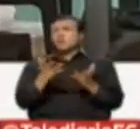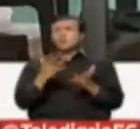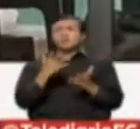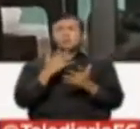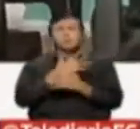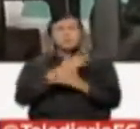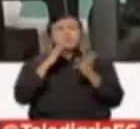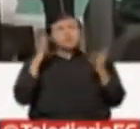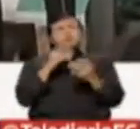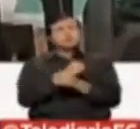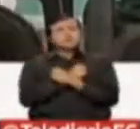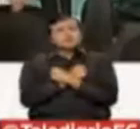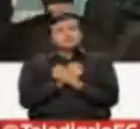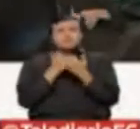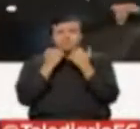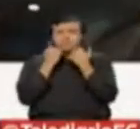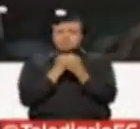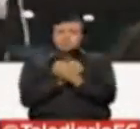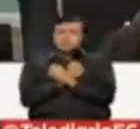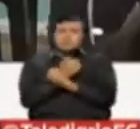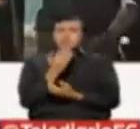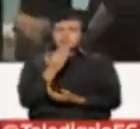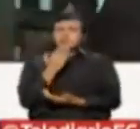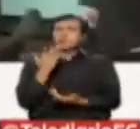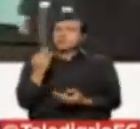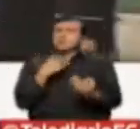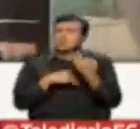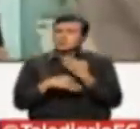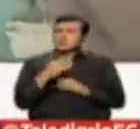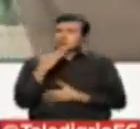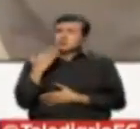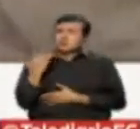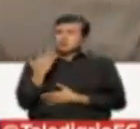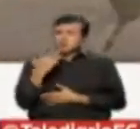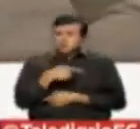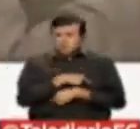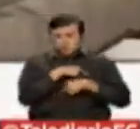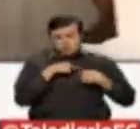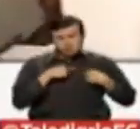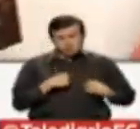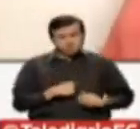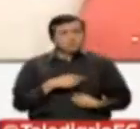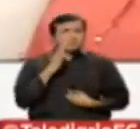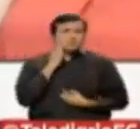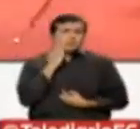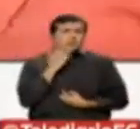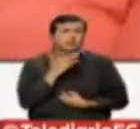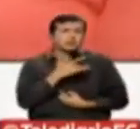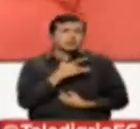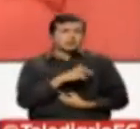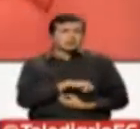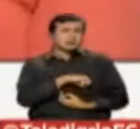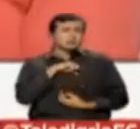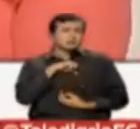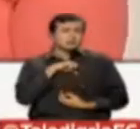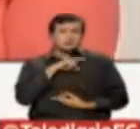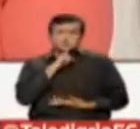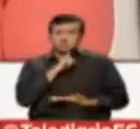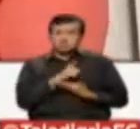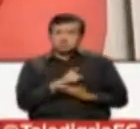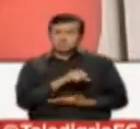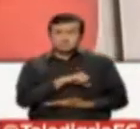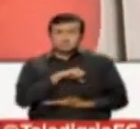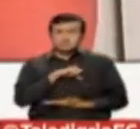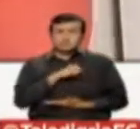quisiera que usted nos dijese desde esa de ese corazón de madre qué orgullo debe tener qué